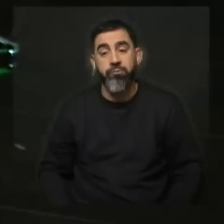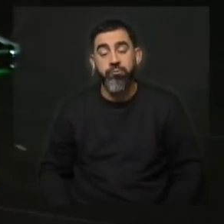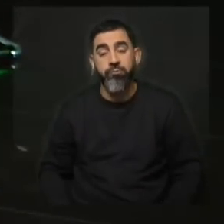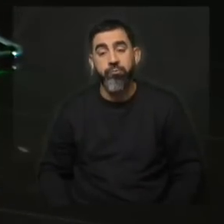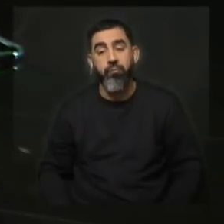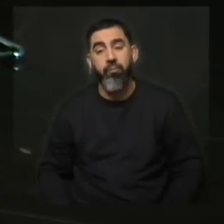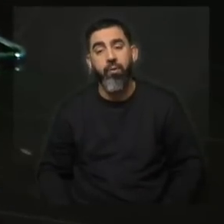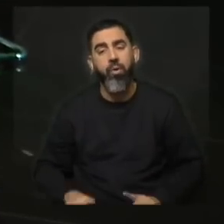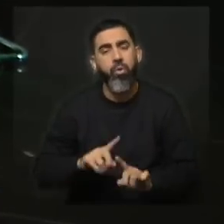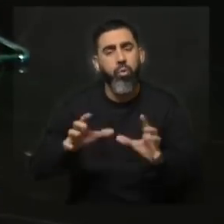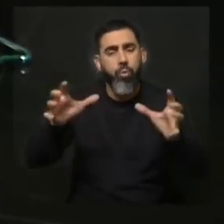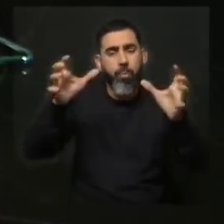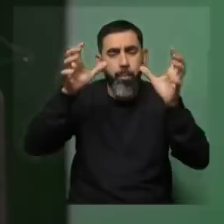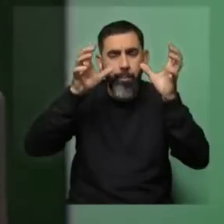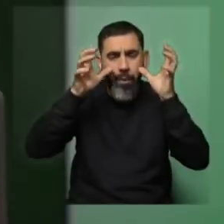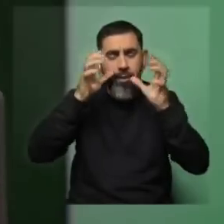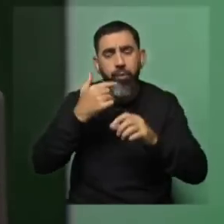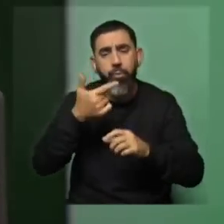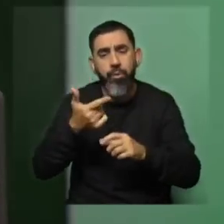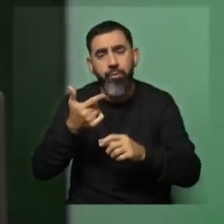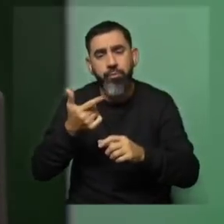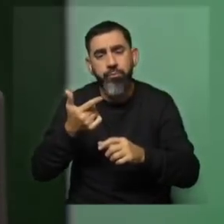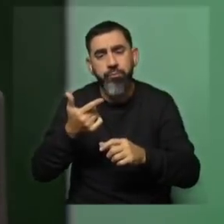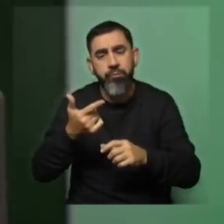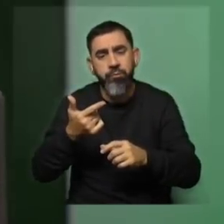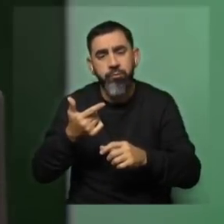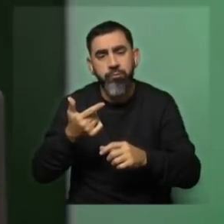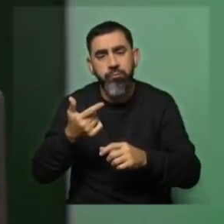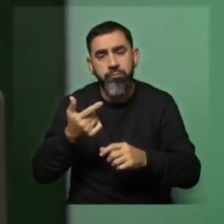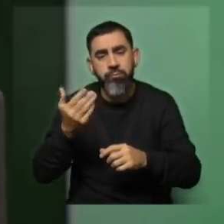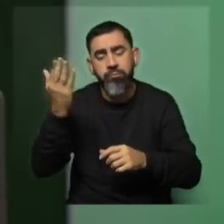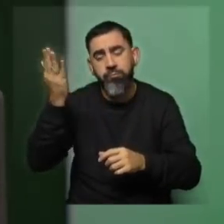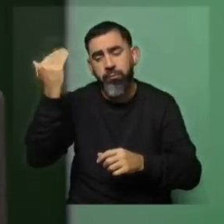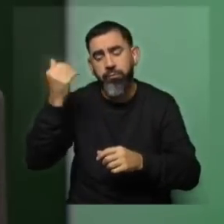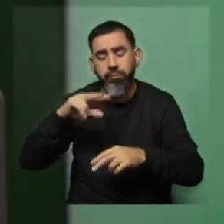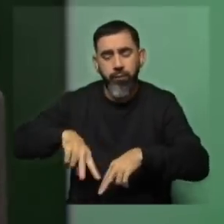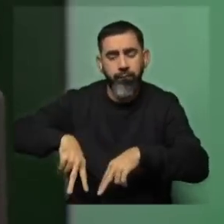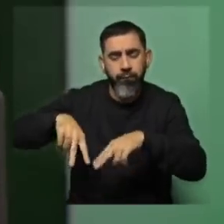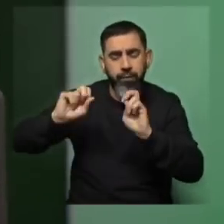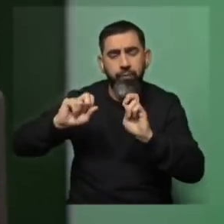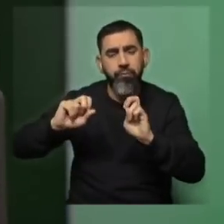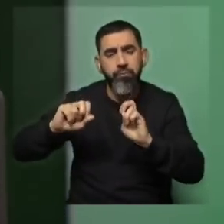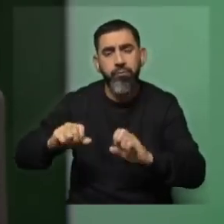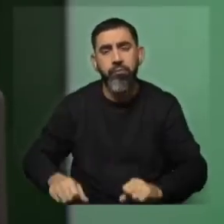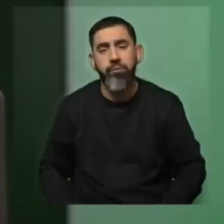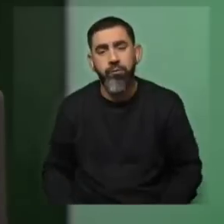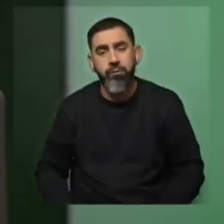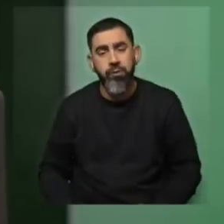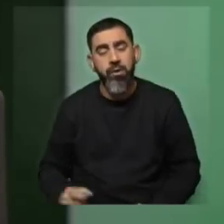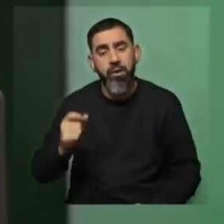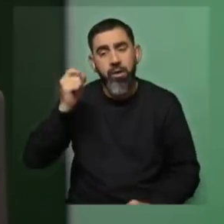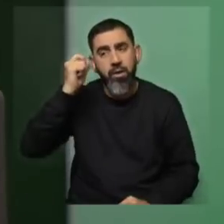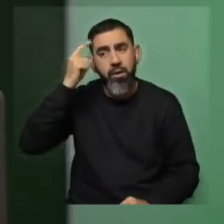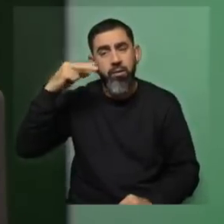se pone en riesgo también el el sector pensando en por ejemplo que el otro día por ejemplo yo estaba indagando que la Inteligencia